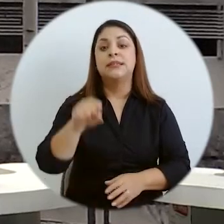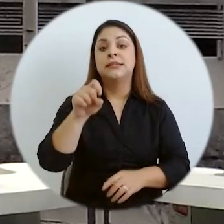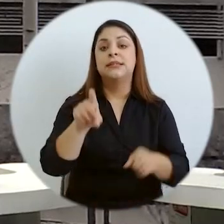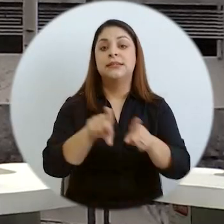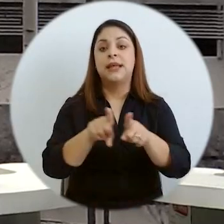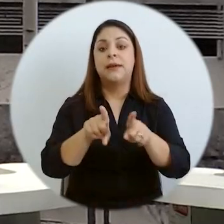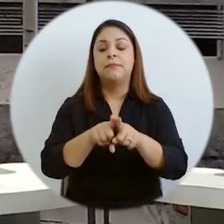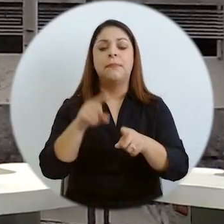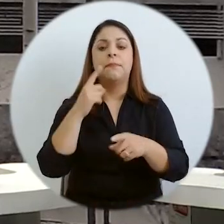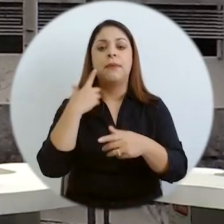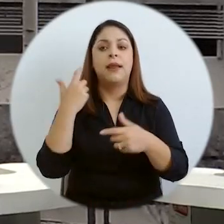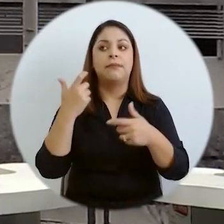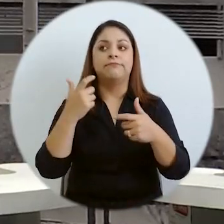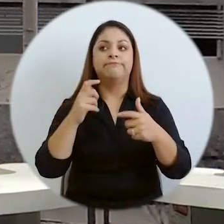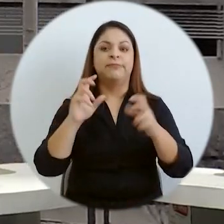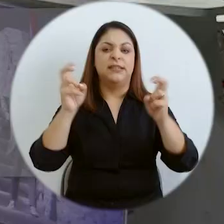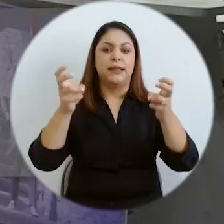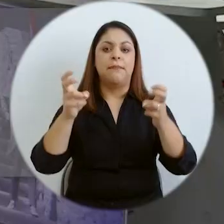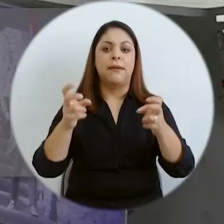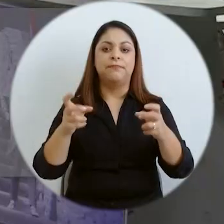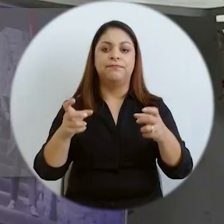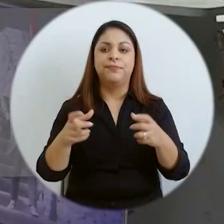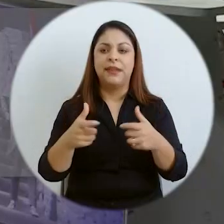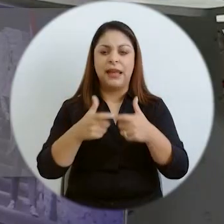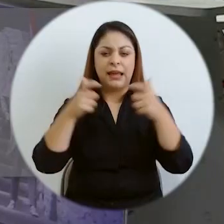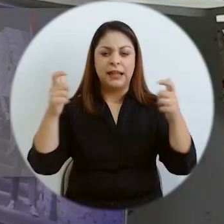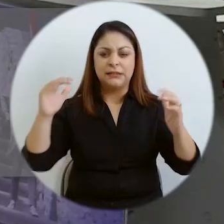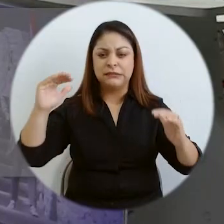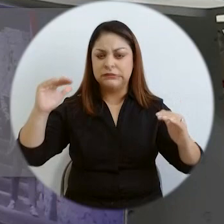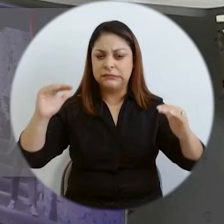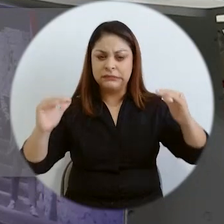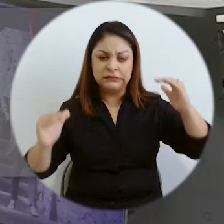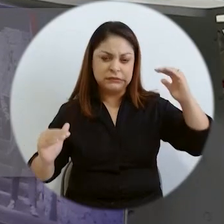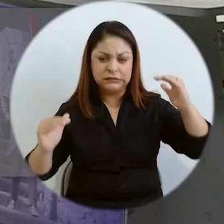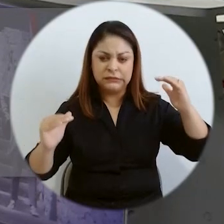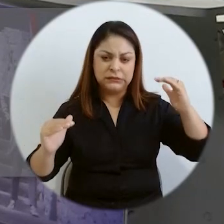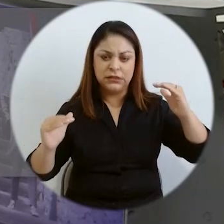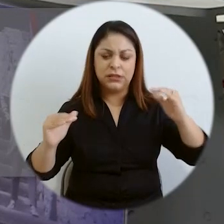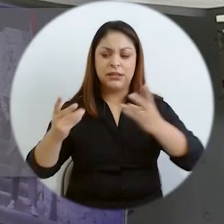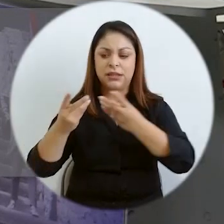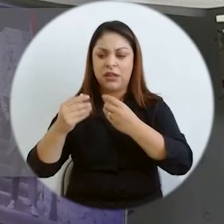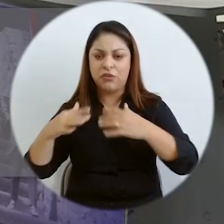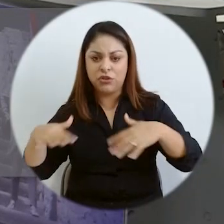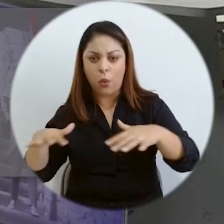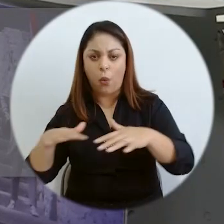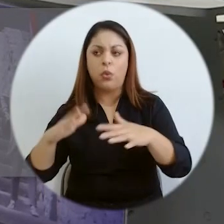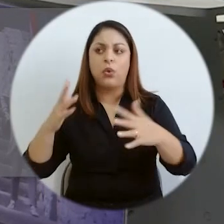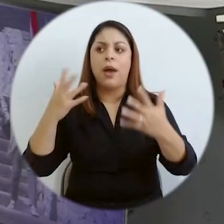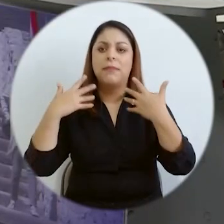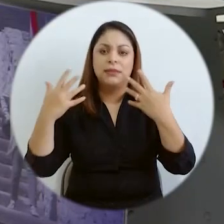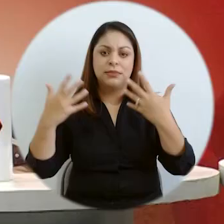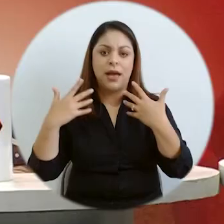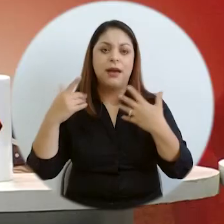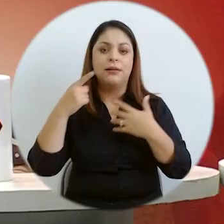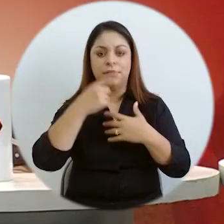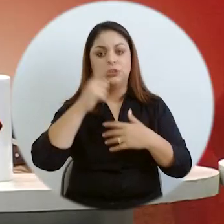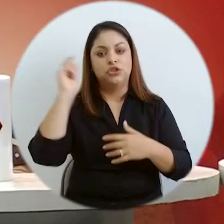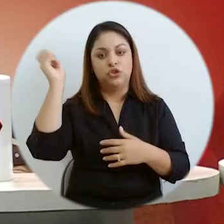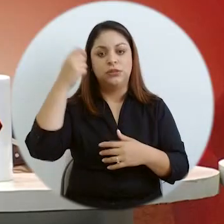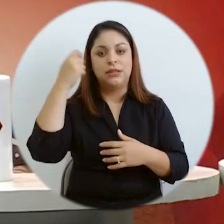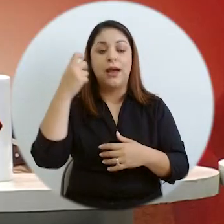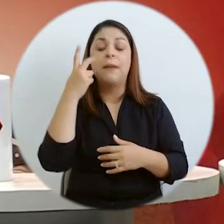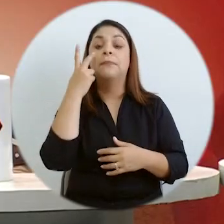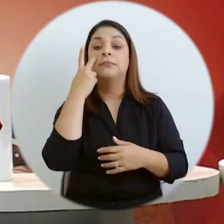apuntalar un poco también este asunto de las grandes asimetrías socioterritoriales y socioambientales que se viven en la